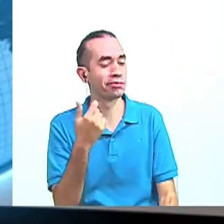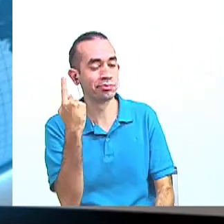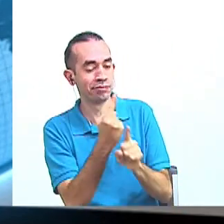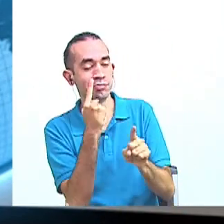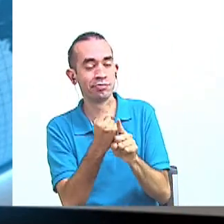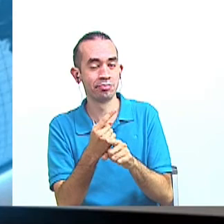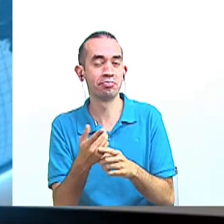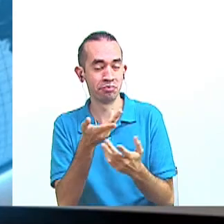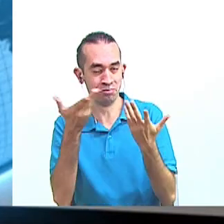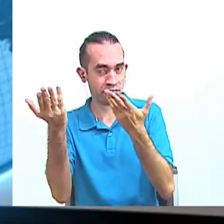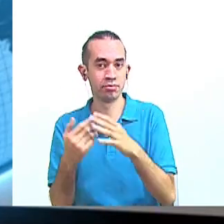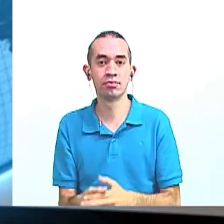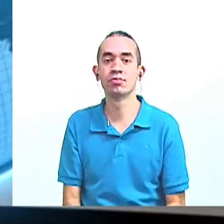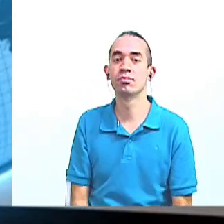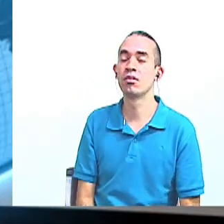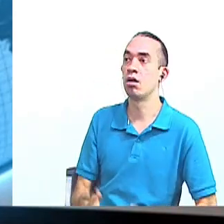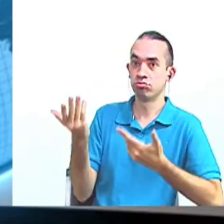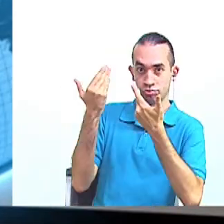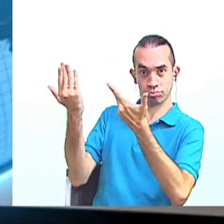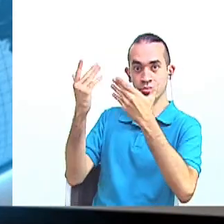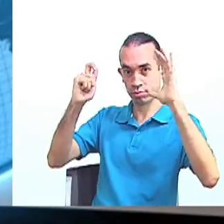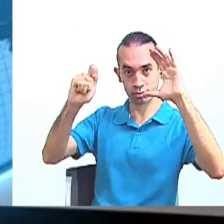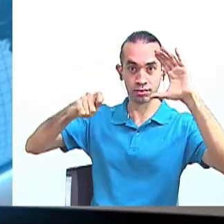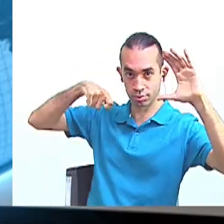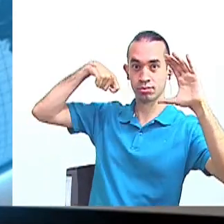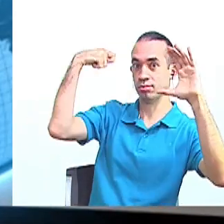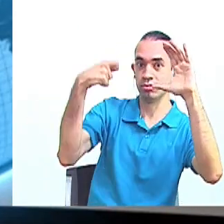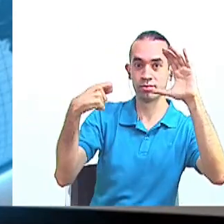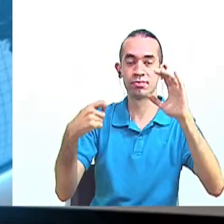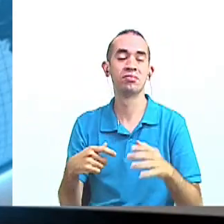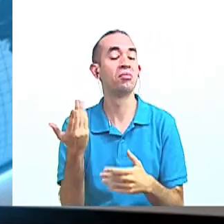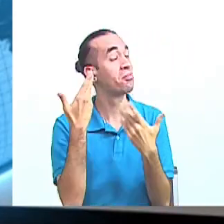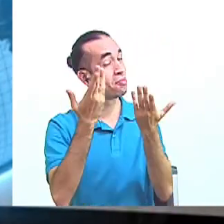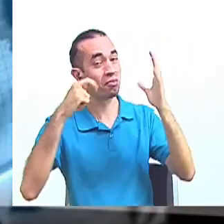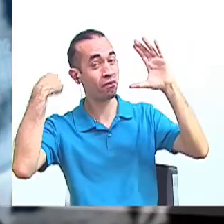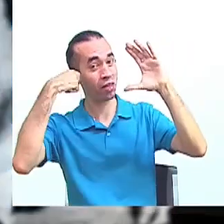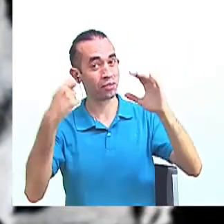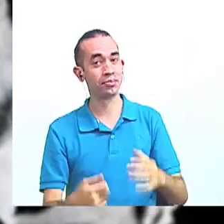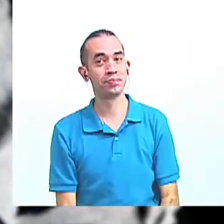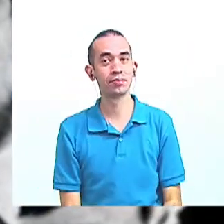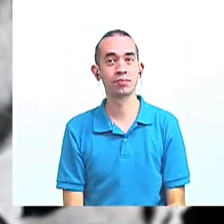Correctamente, me encantaría. Pues corre video. Corre video.